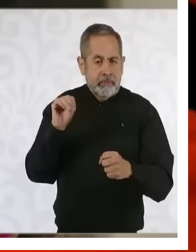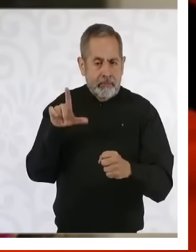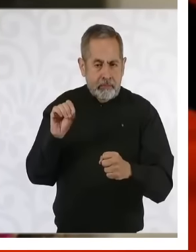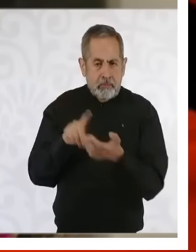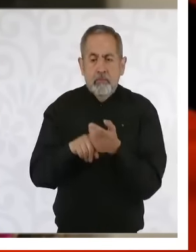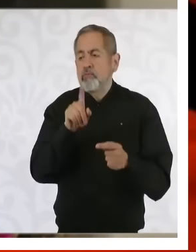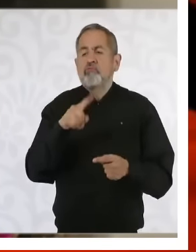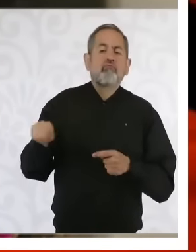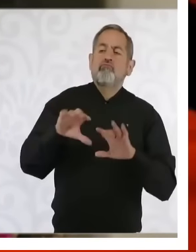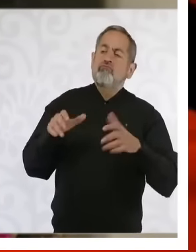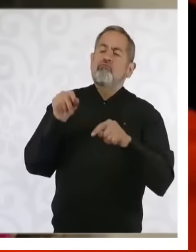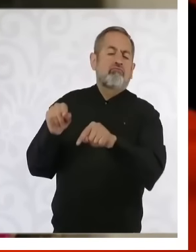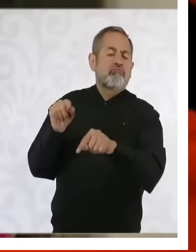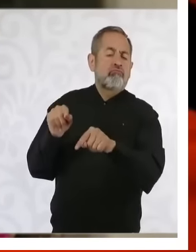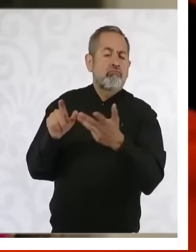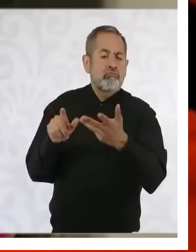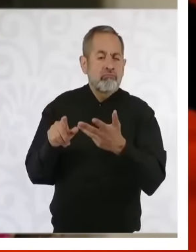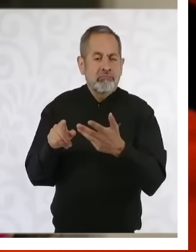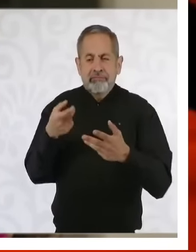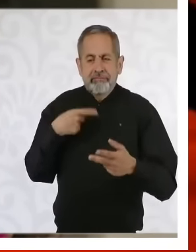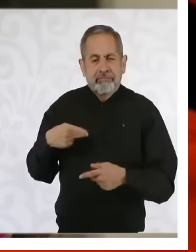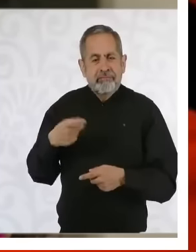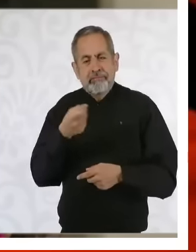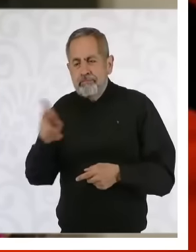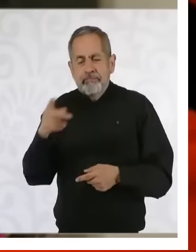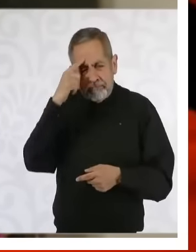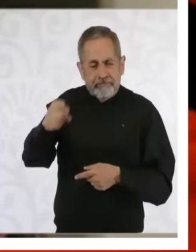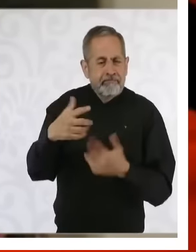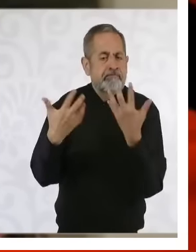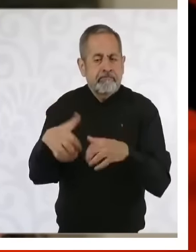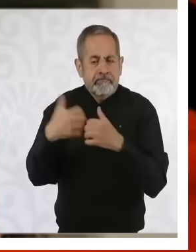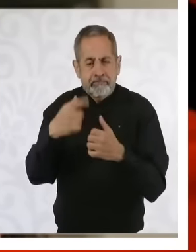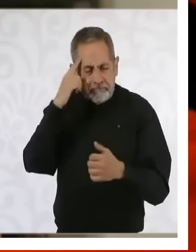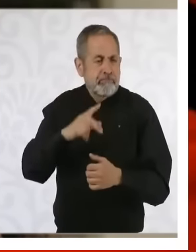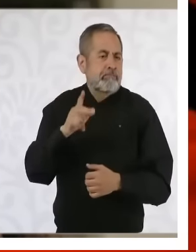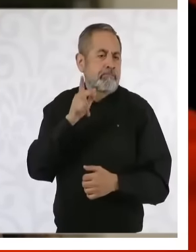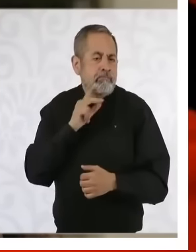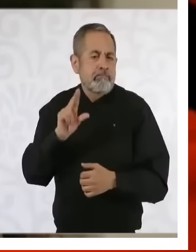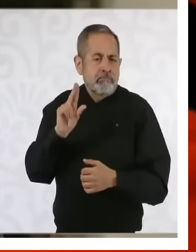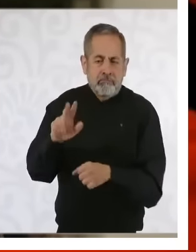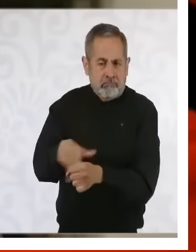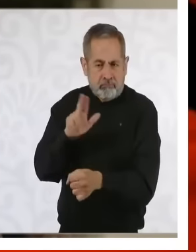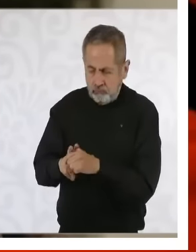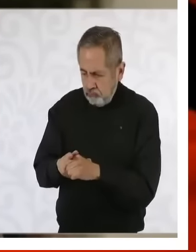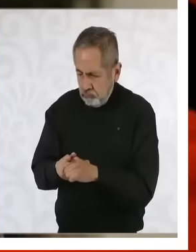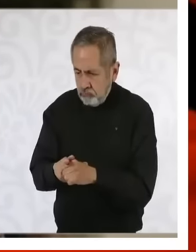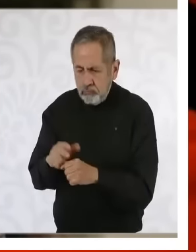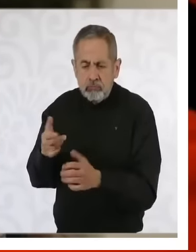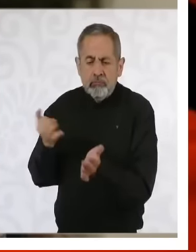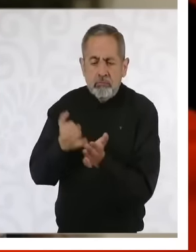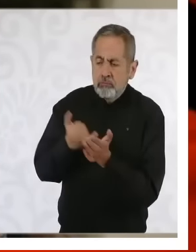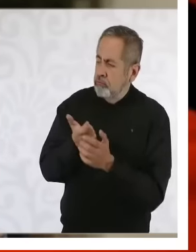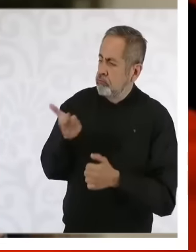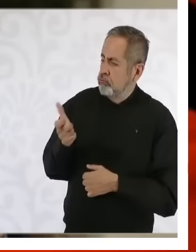por ejemplo, de artesanales, de bebidas artesanales, pagan lo mismo que las grandes empresas. Entonces, se había avanzado